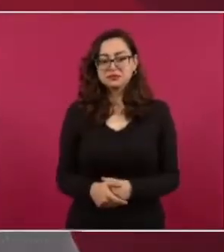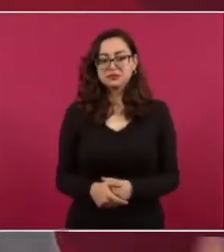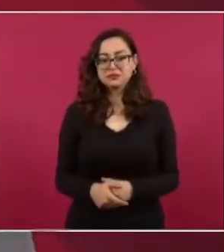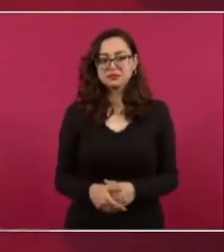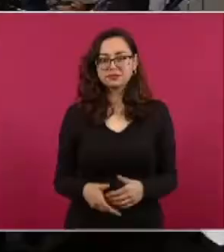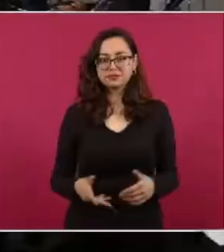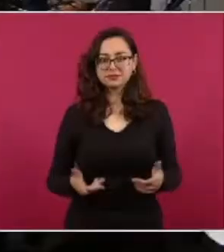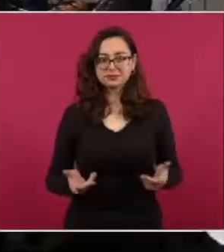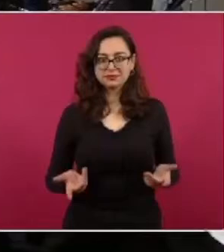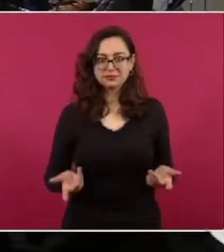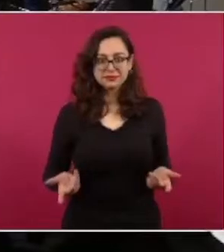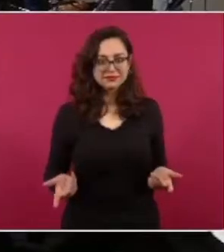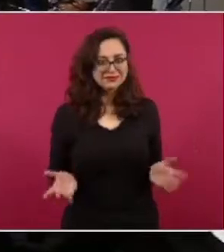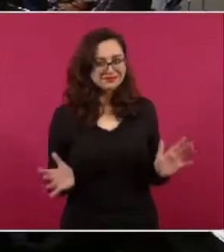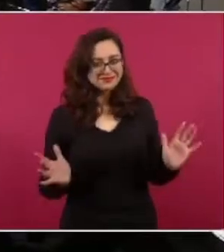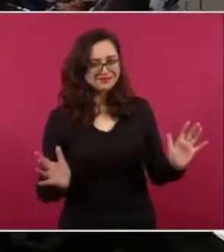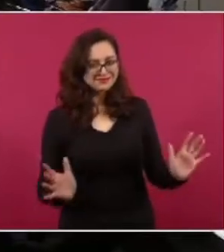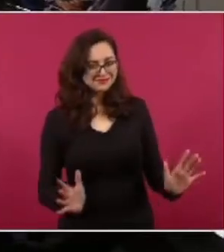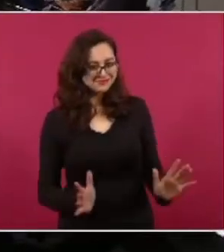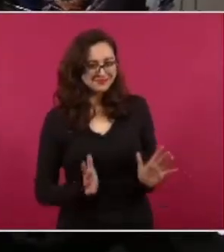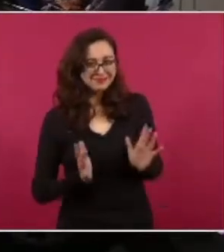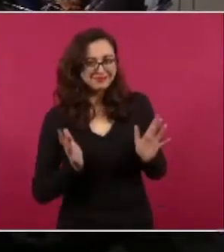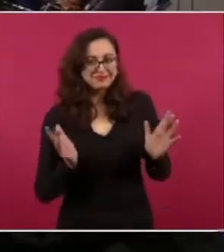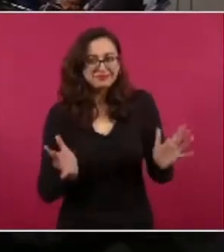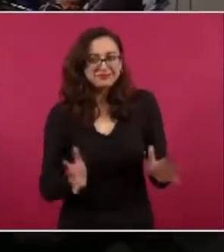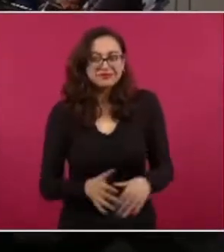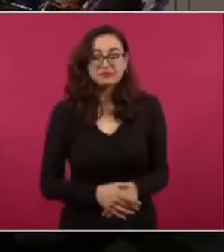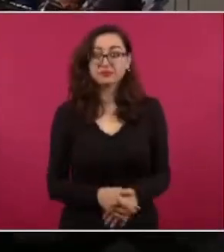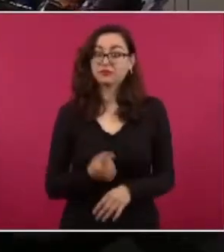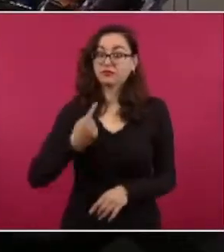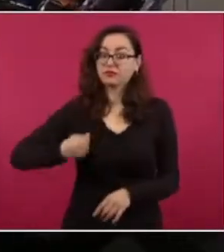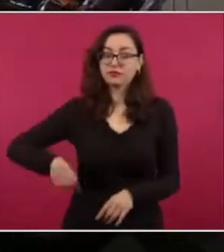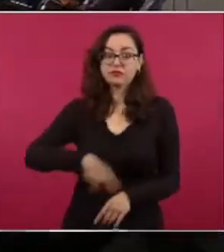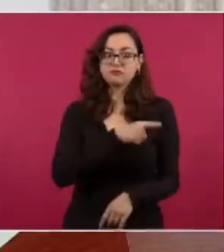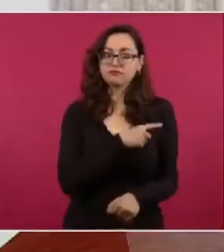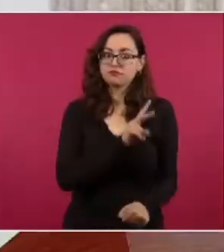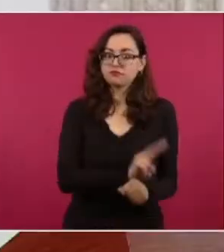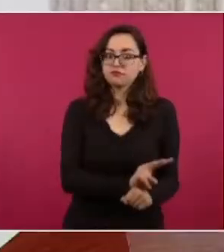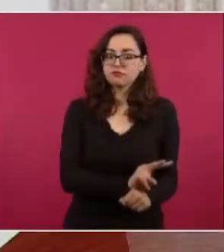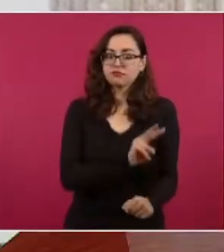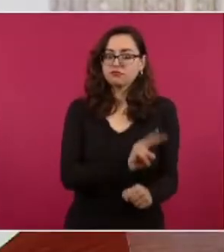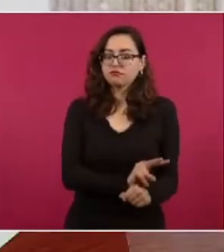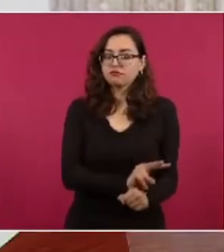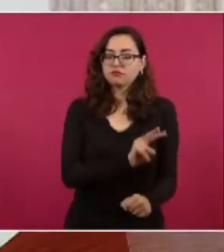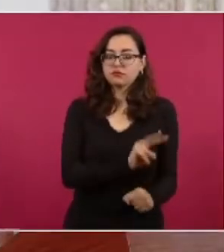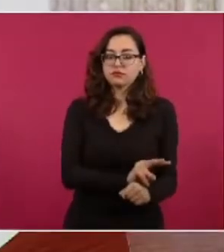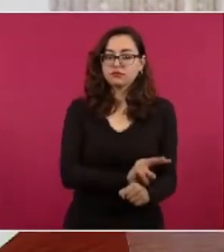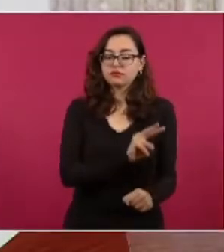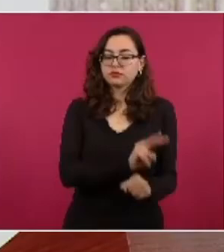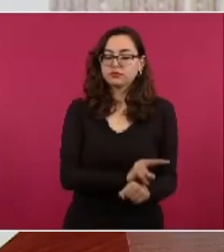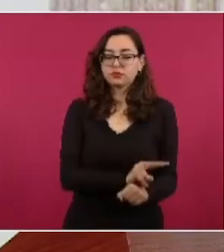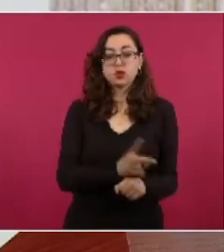nada más porque no dormimos, tenemos que estar pendientes.